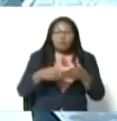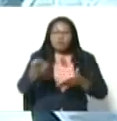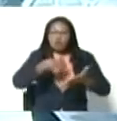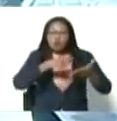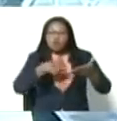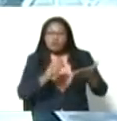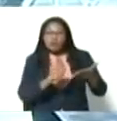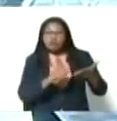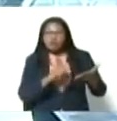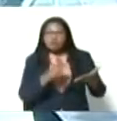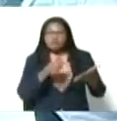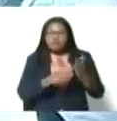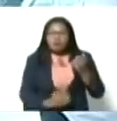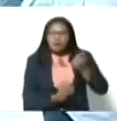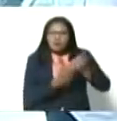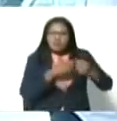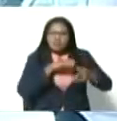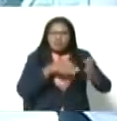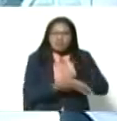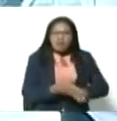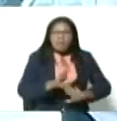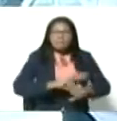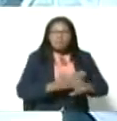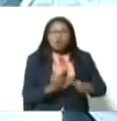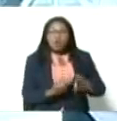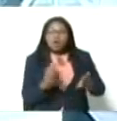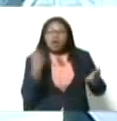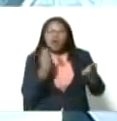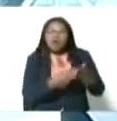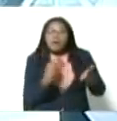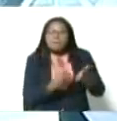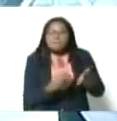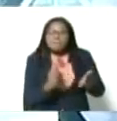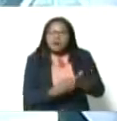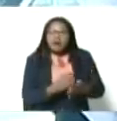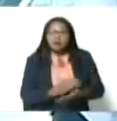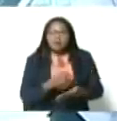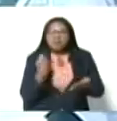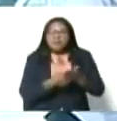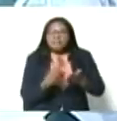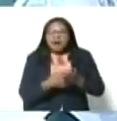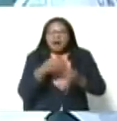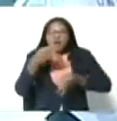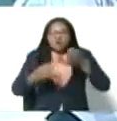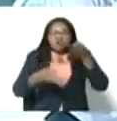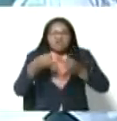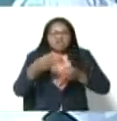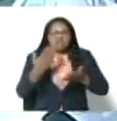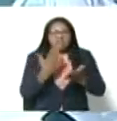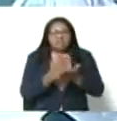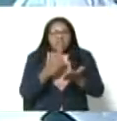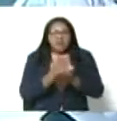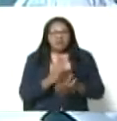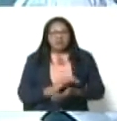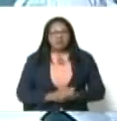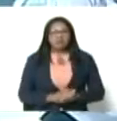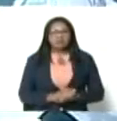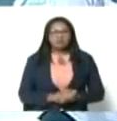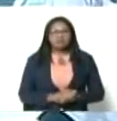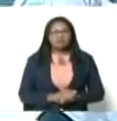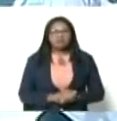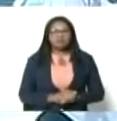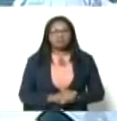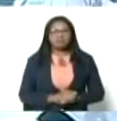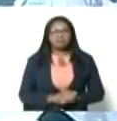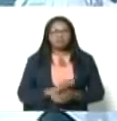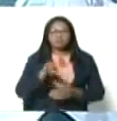lo tenemos que sustentar por la tarifa. Tarifa justa, siempre. Sin lugar a dudas. Me